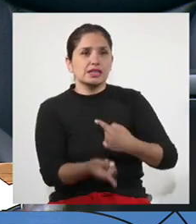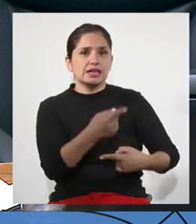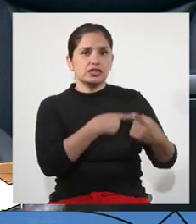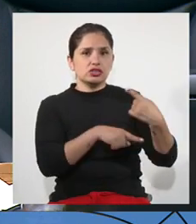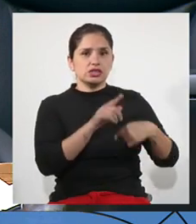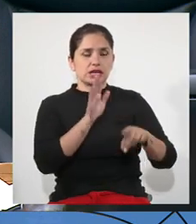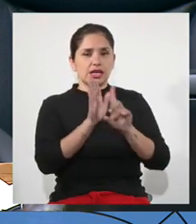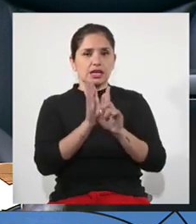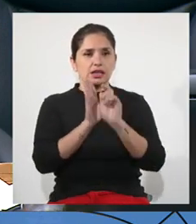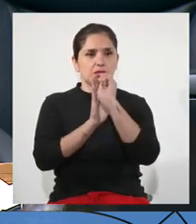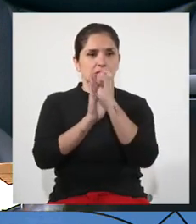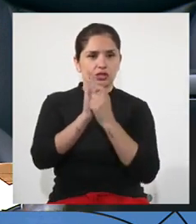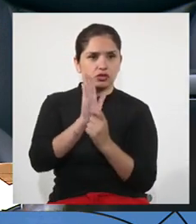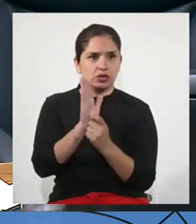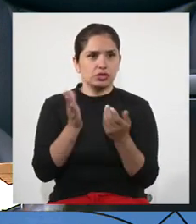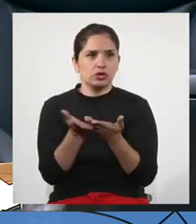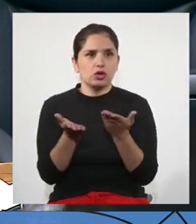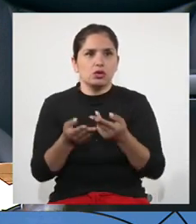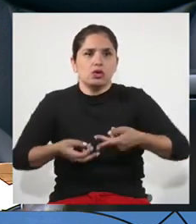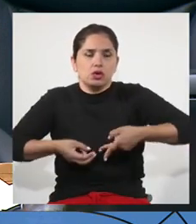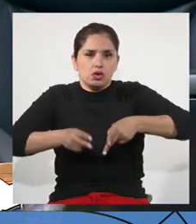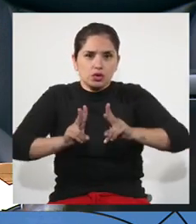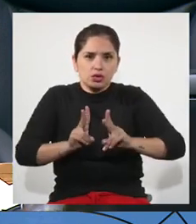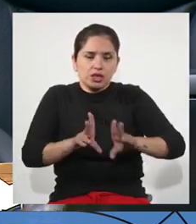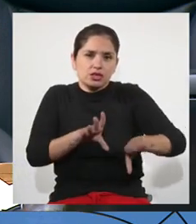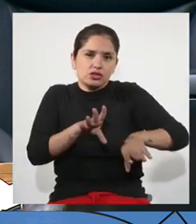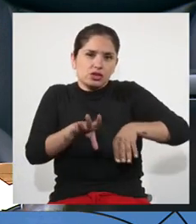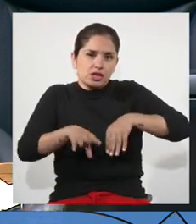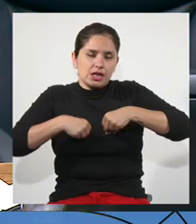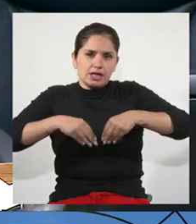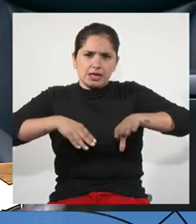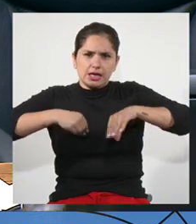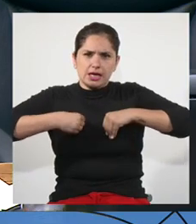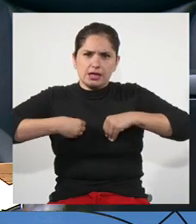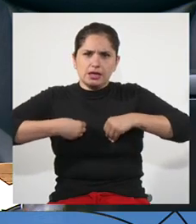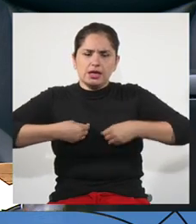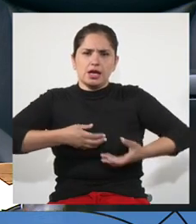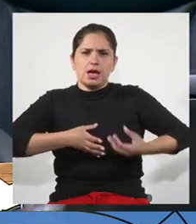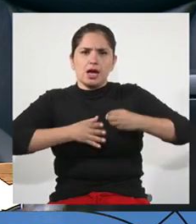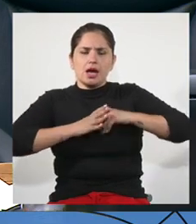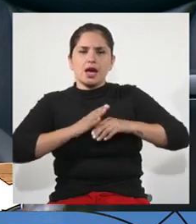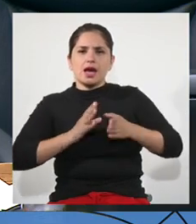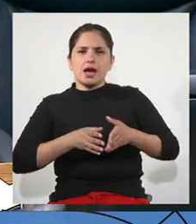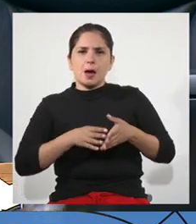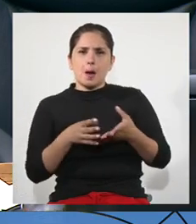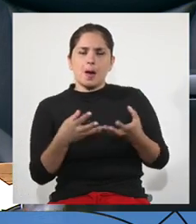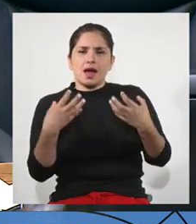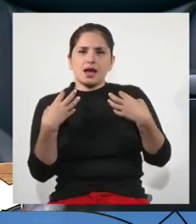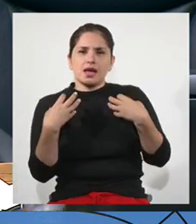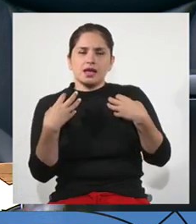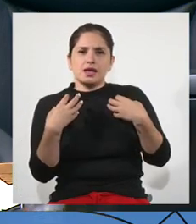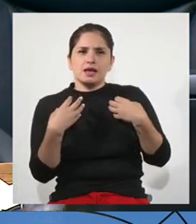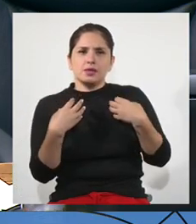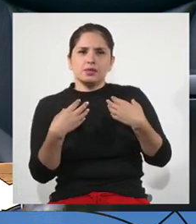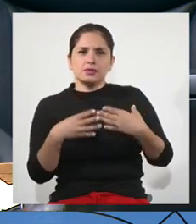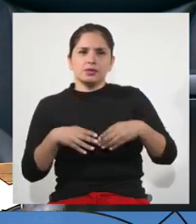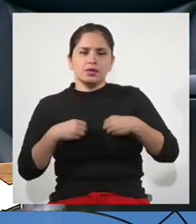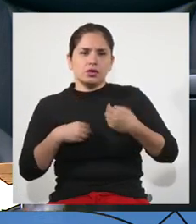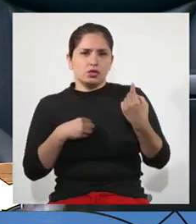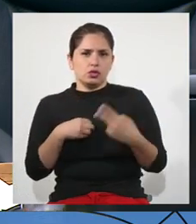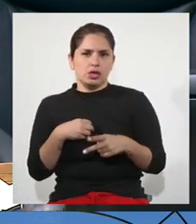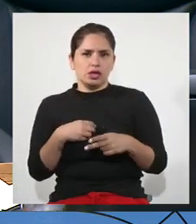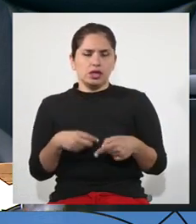como un derecho que han ido adquiriendo también las trabajadoras tanto de las Jardines Junji como BTF. Esta es